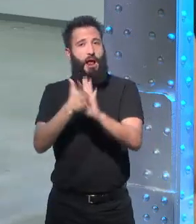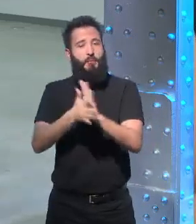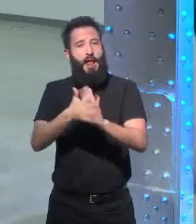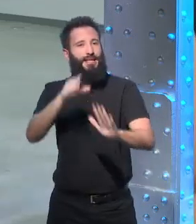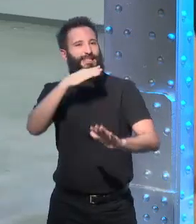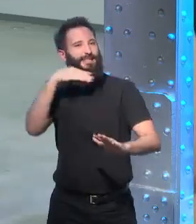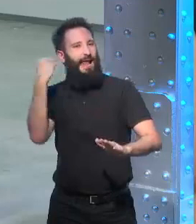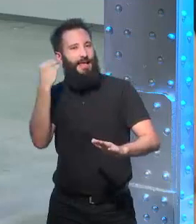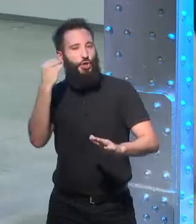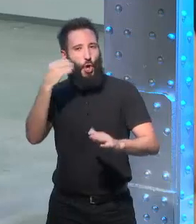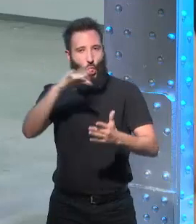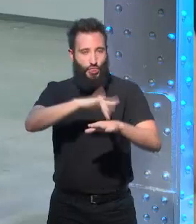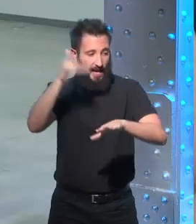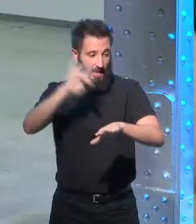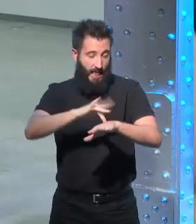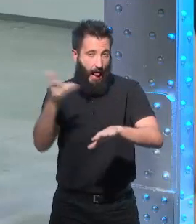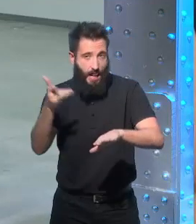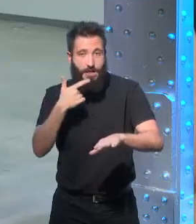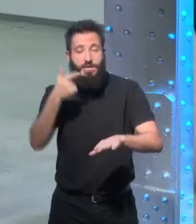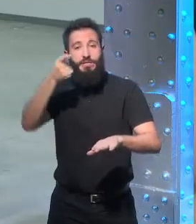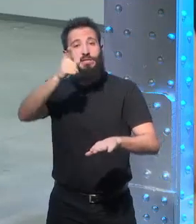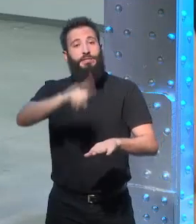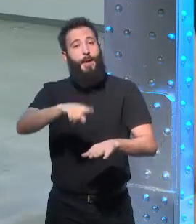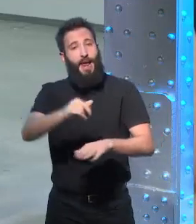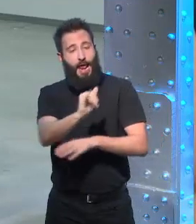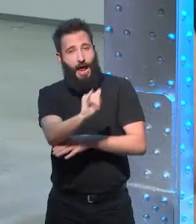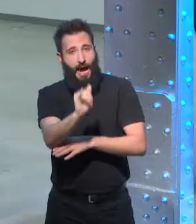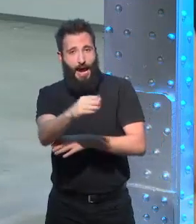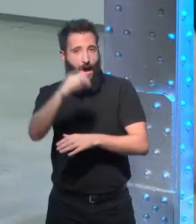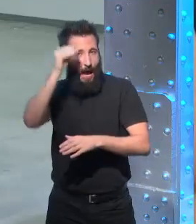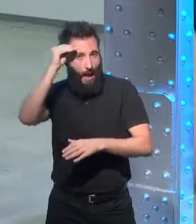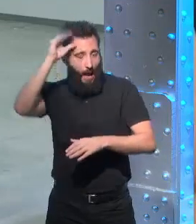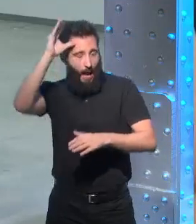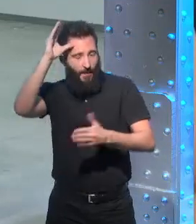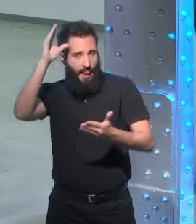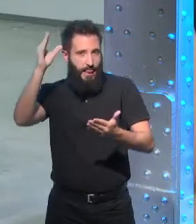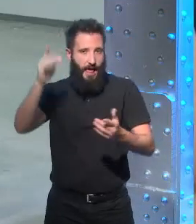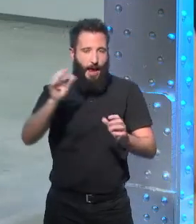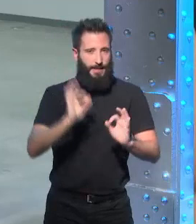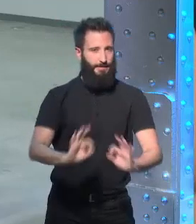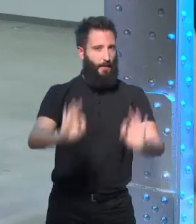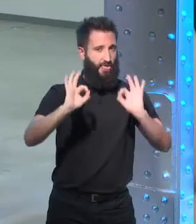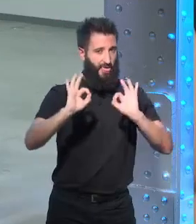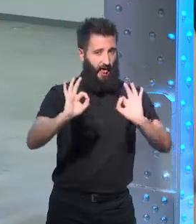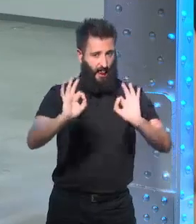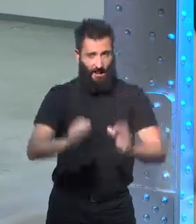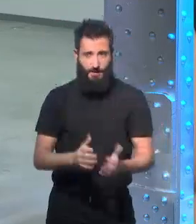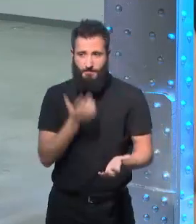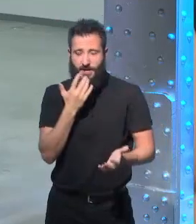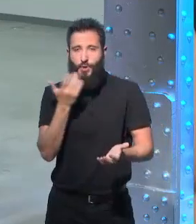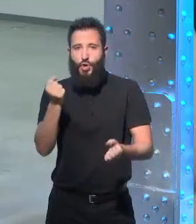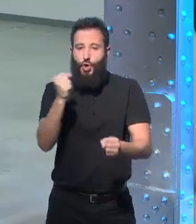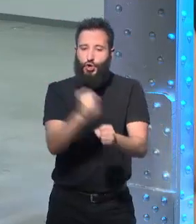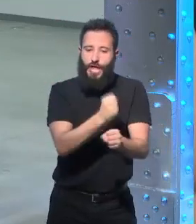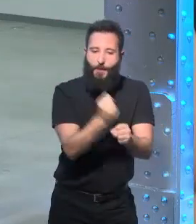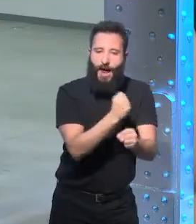digital también abarca unas habilidades muy concretas.